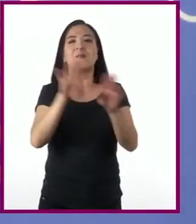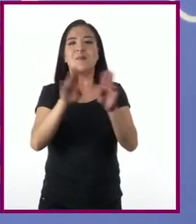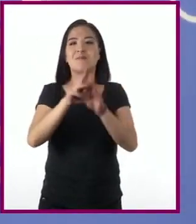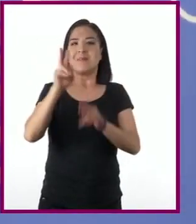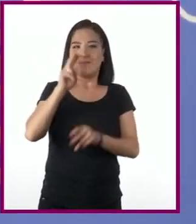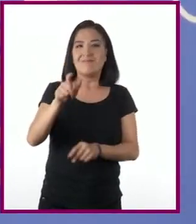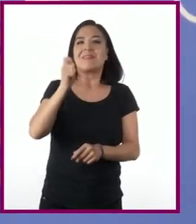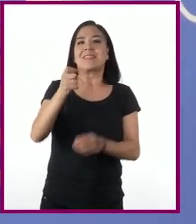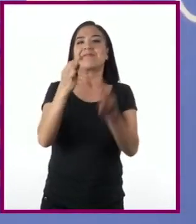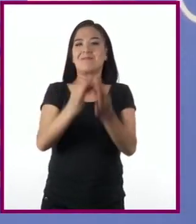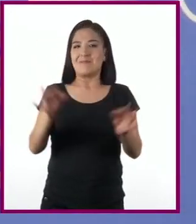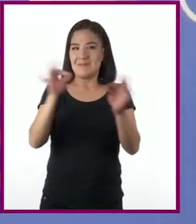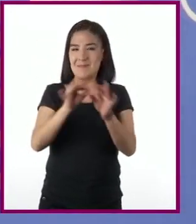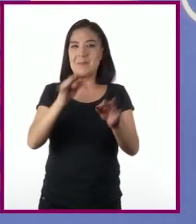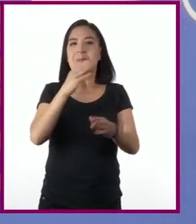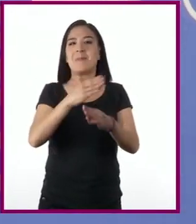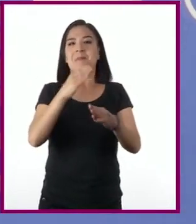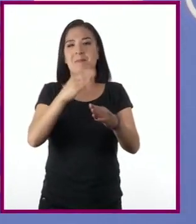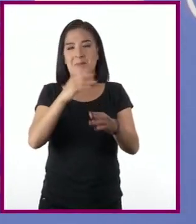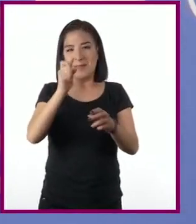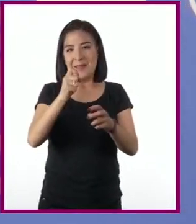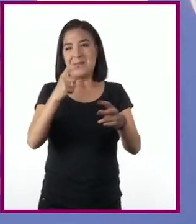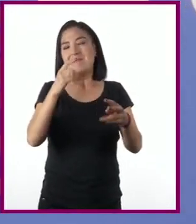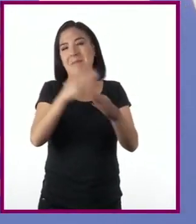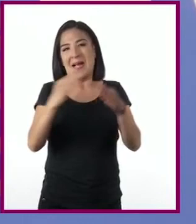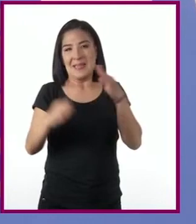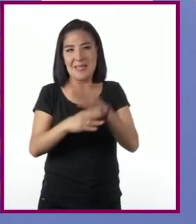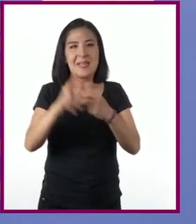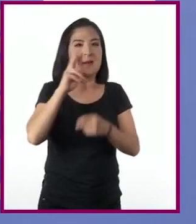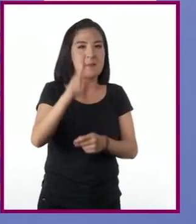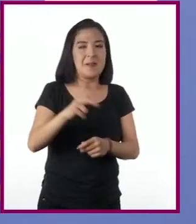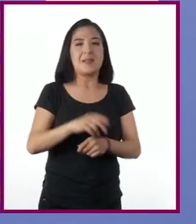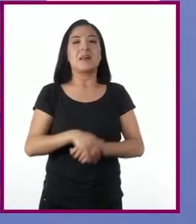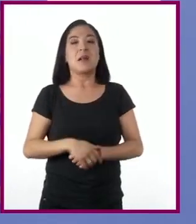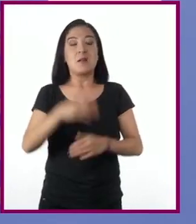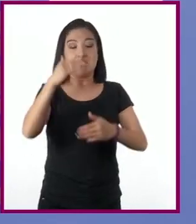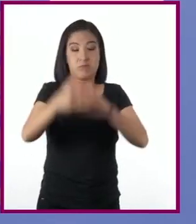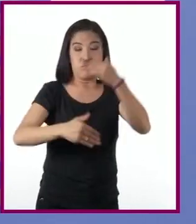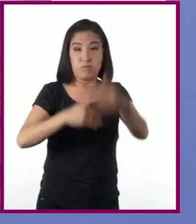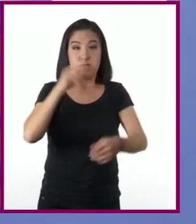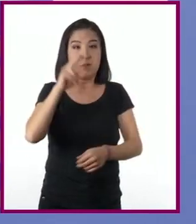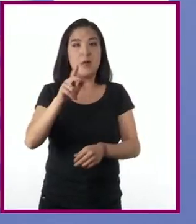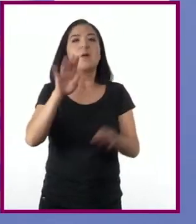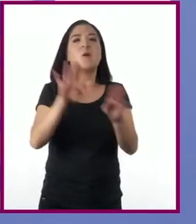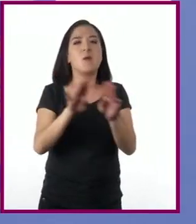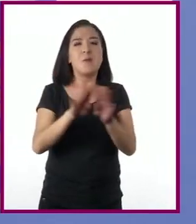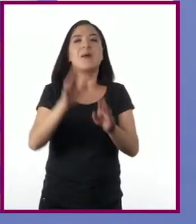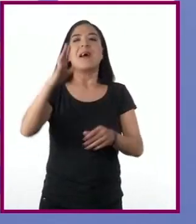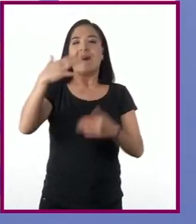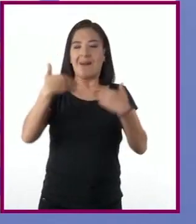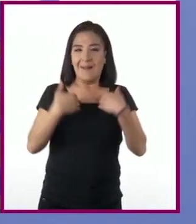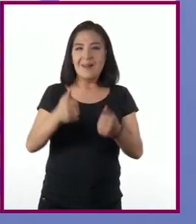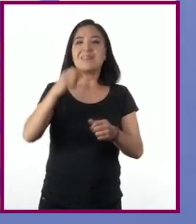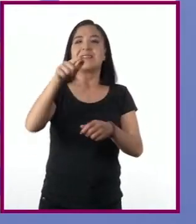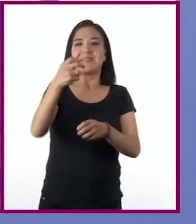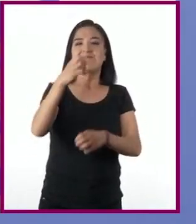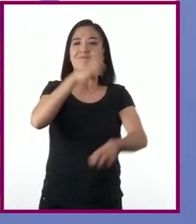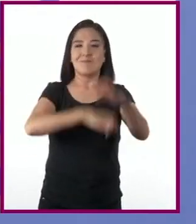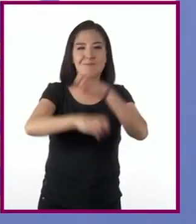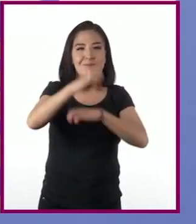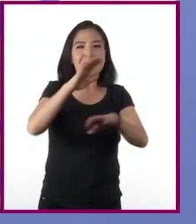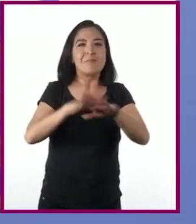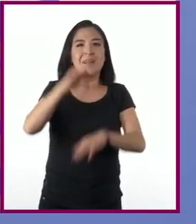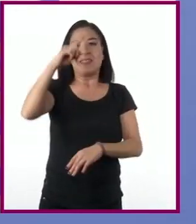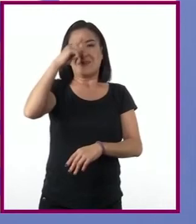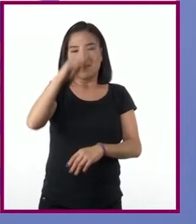nuestra asignatura. Conforme avancen, identificarán estos elementos de mejor modo para poder escribir de una manera